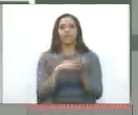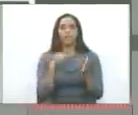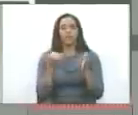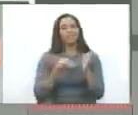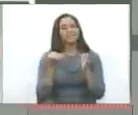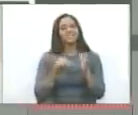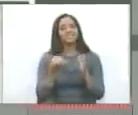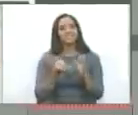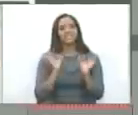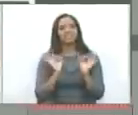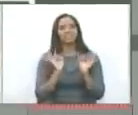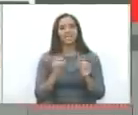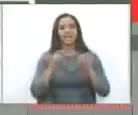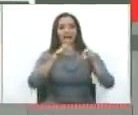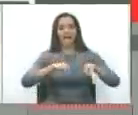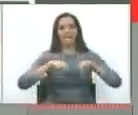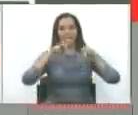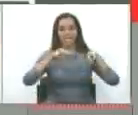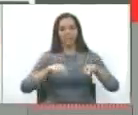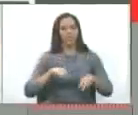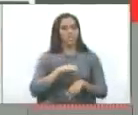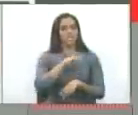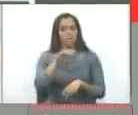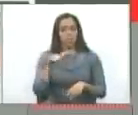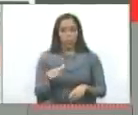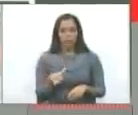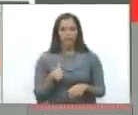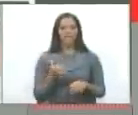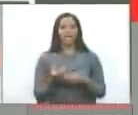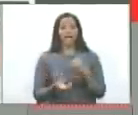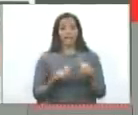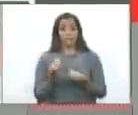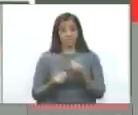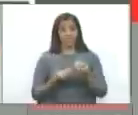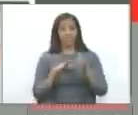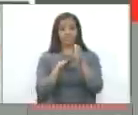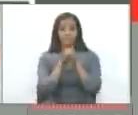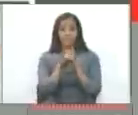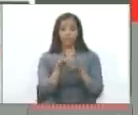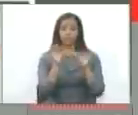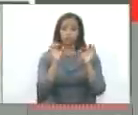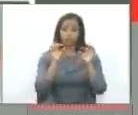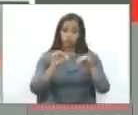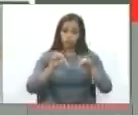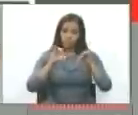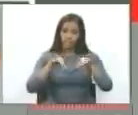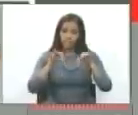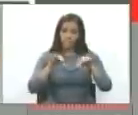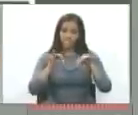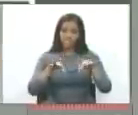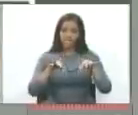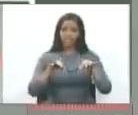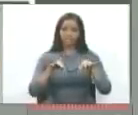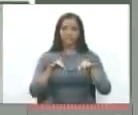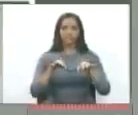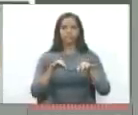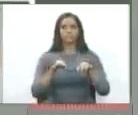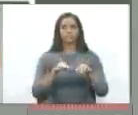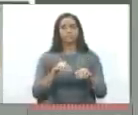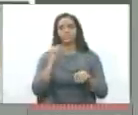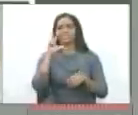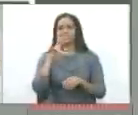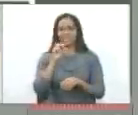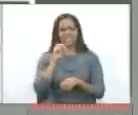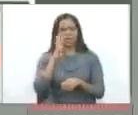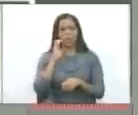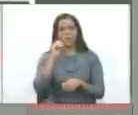Especialidades Agrícolas, igual. Correcto. Ellos han venido desarrollando sus semillas a lo largo de 30, 40 años.